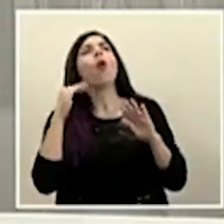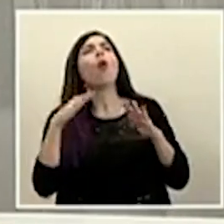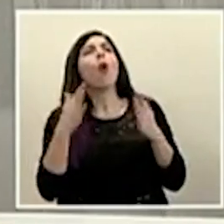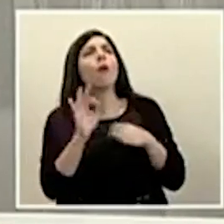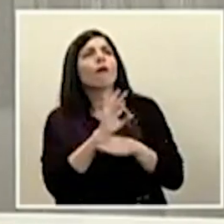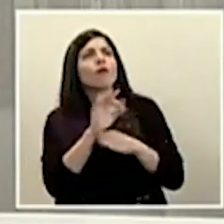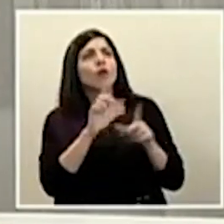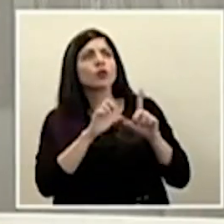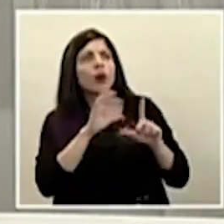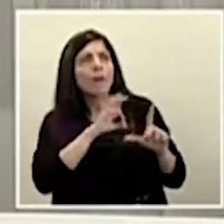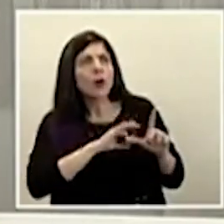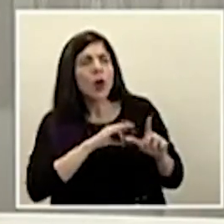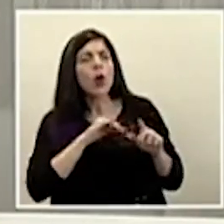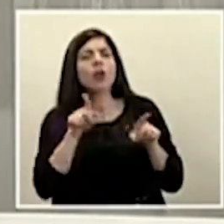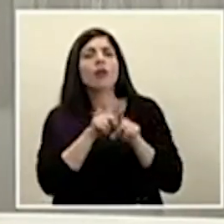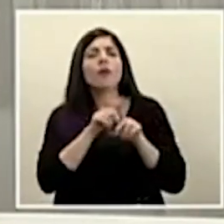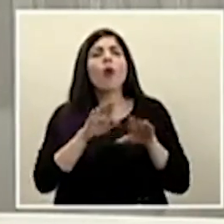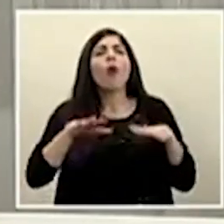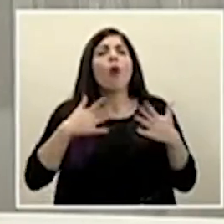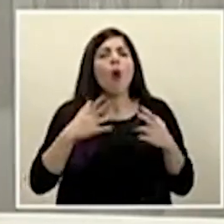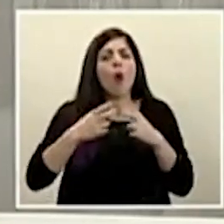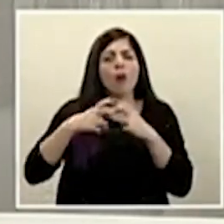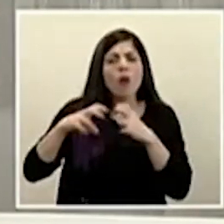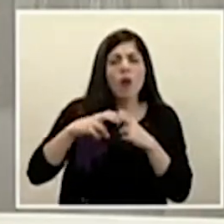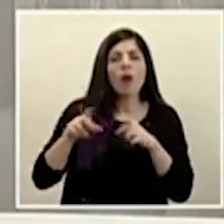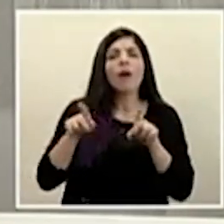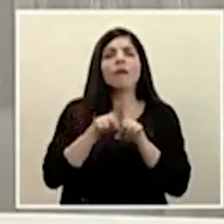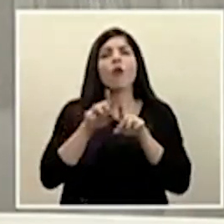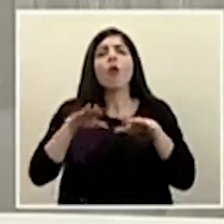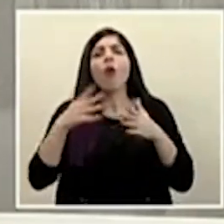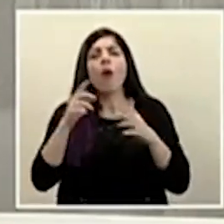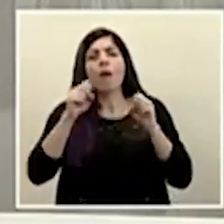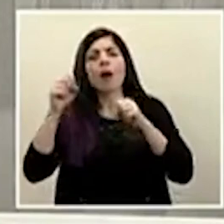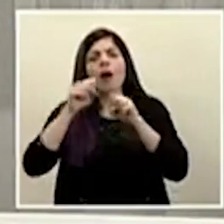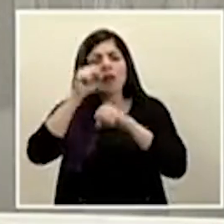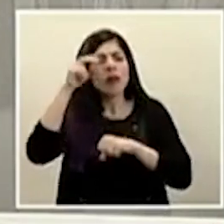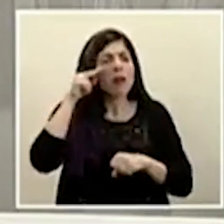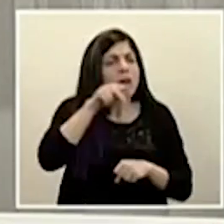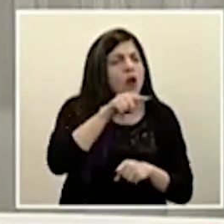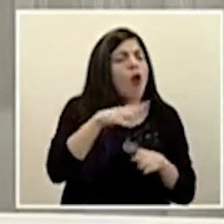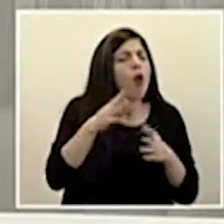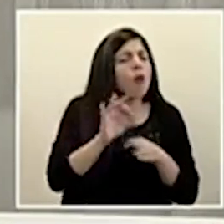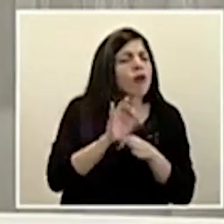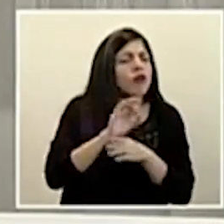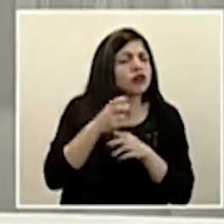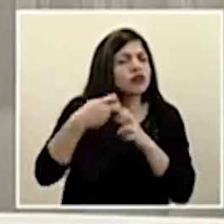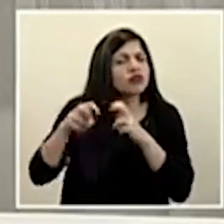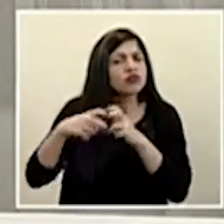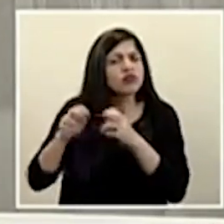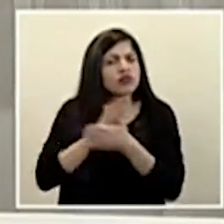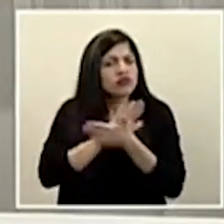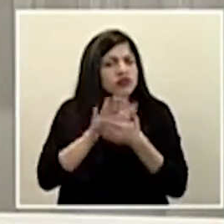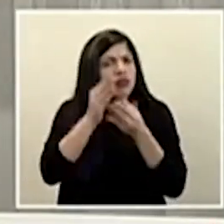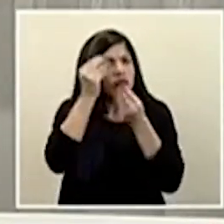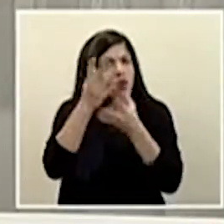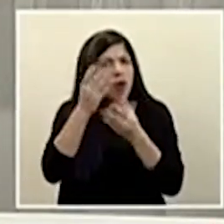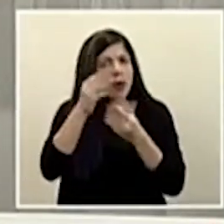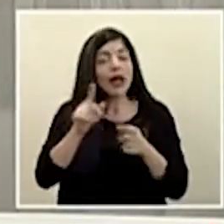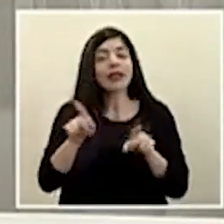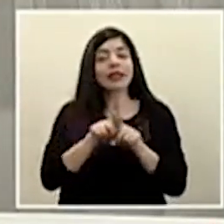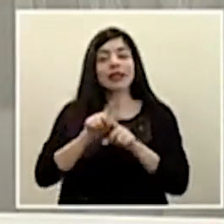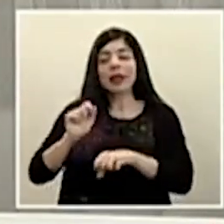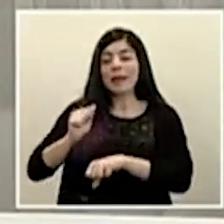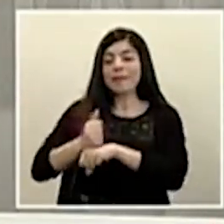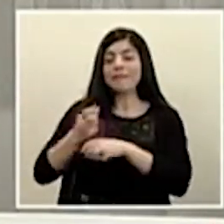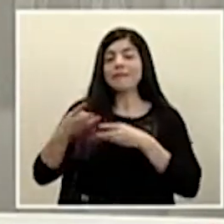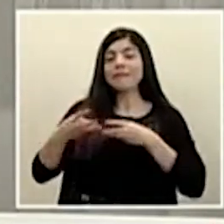y también de los mecanismos de transparencia y rendición de cuentas, sino que también establecemos los mecanismos que estaríamos